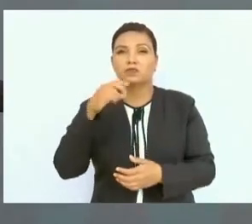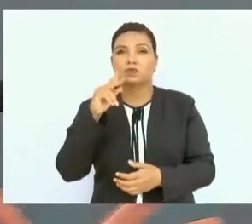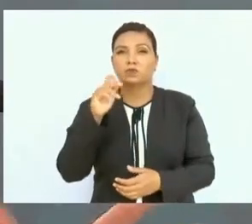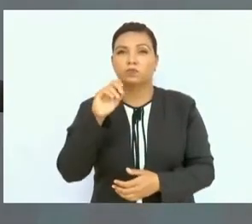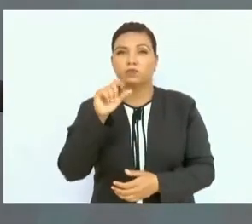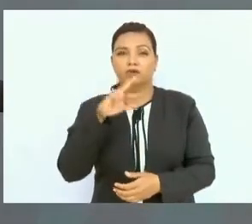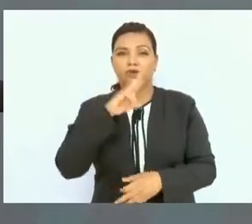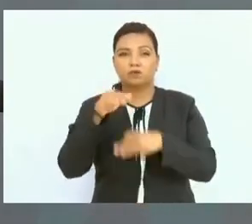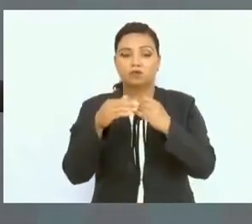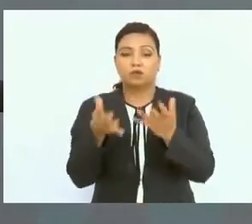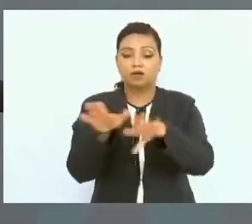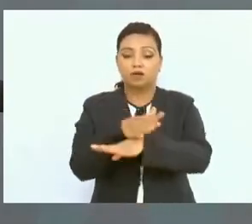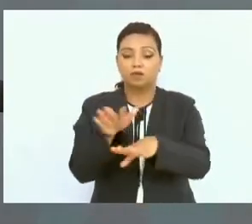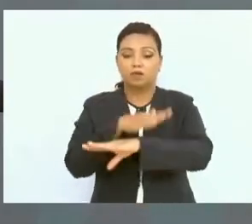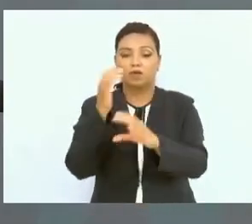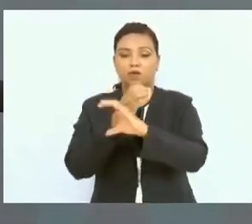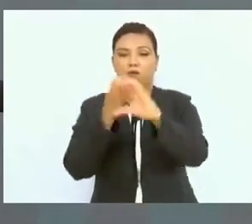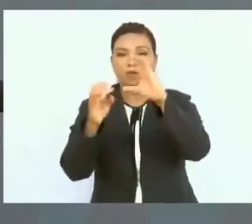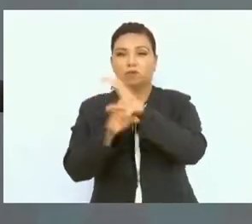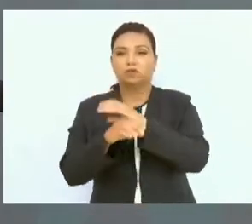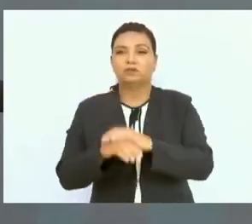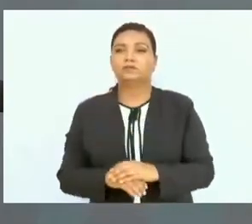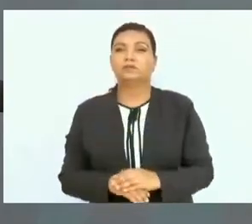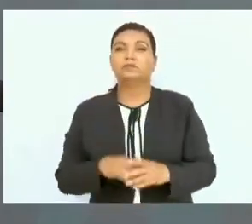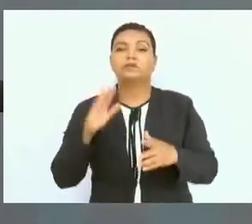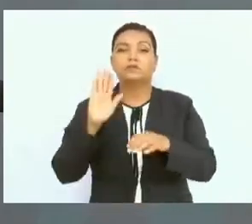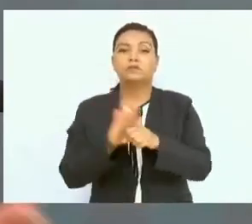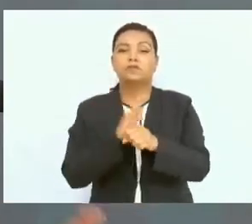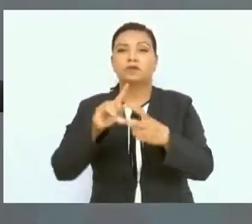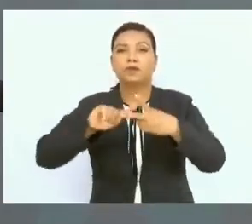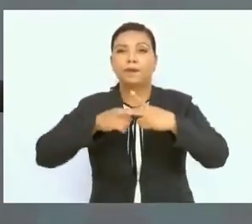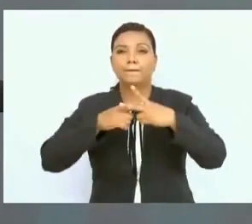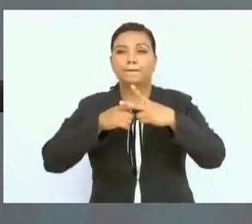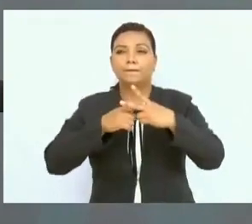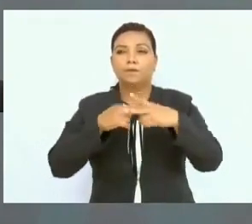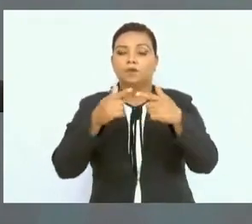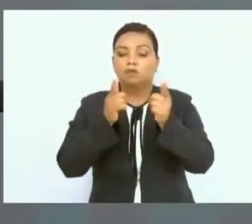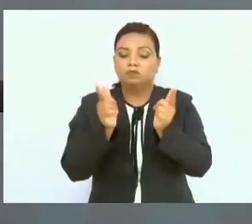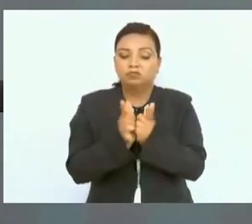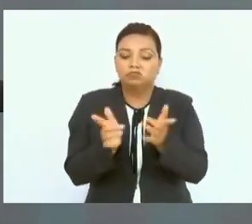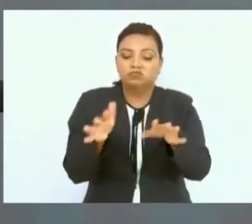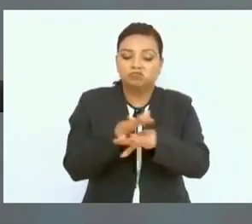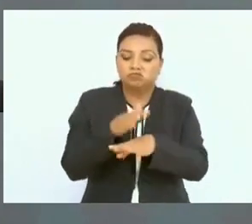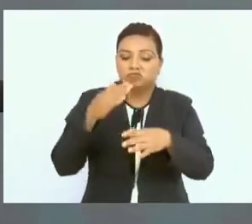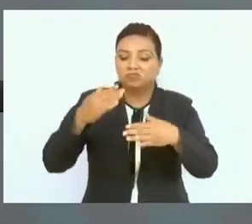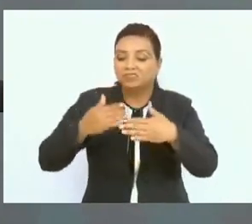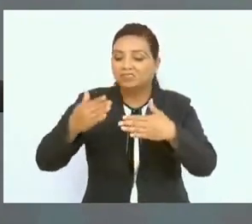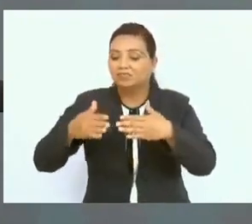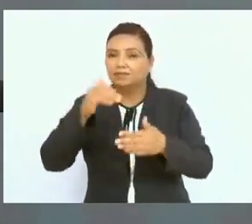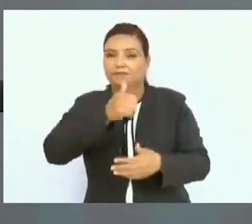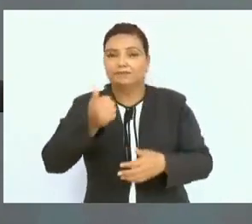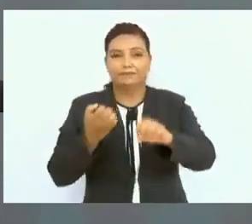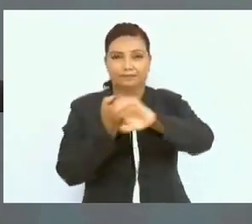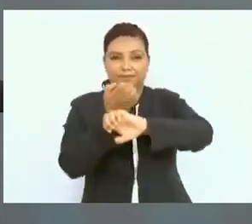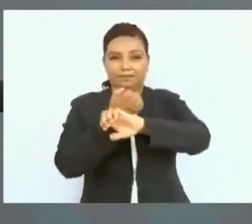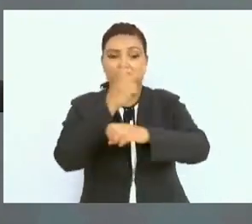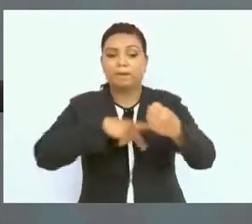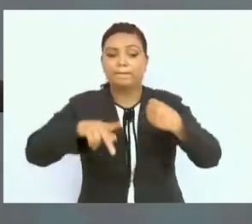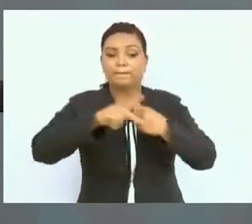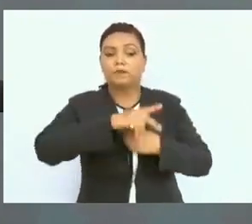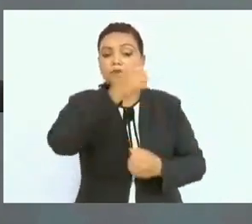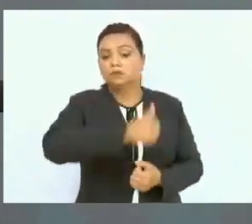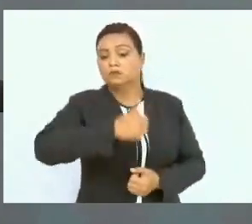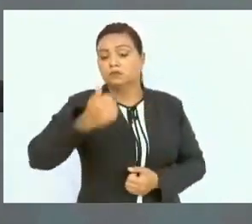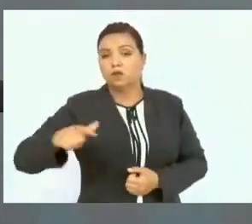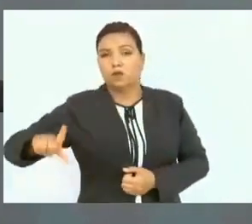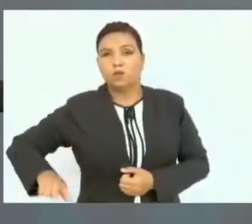cosas cambiaron por absoluto. Empezó un modelo fragmentado, en donde cada estado del país, cada